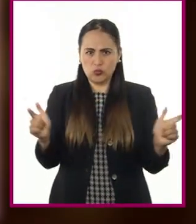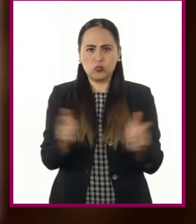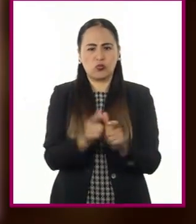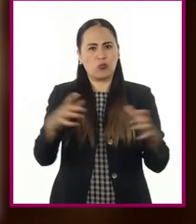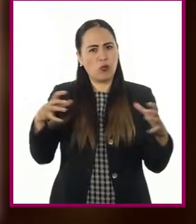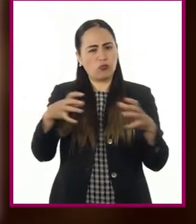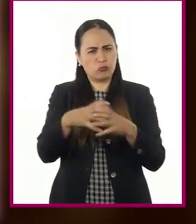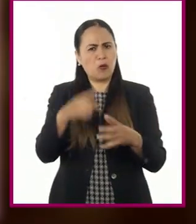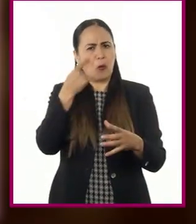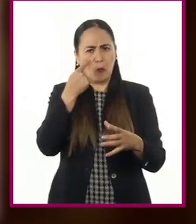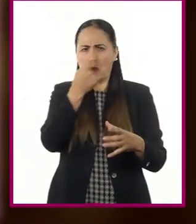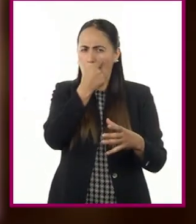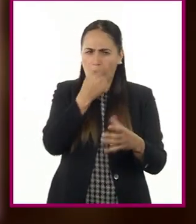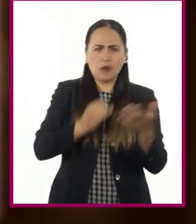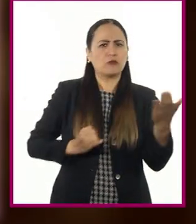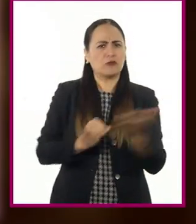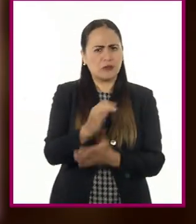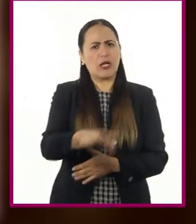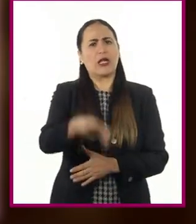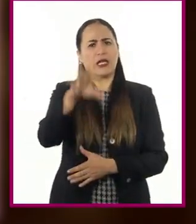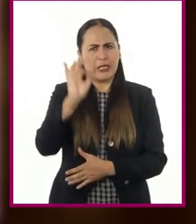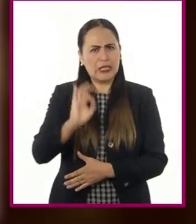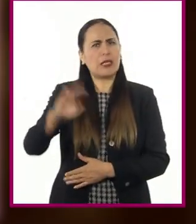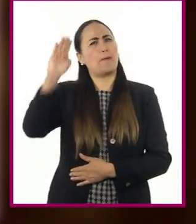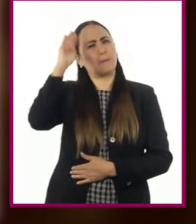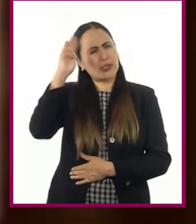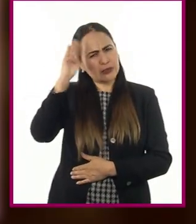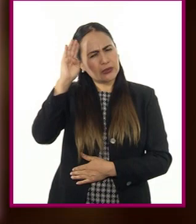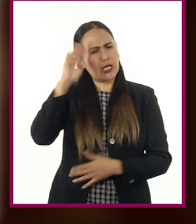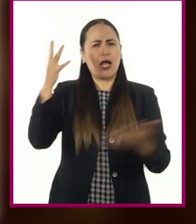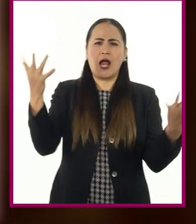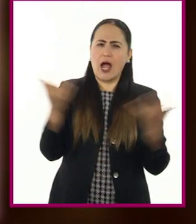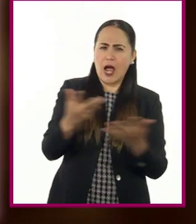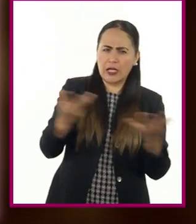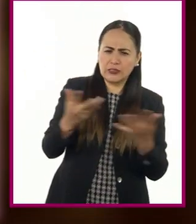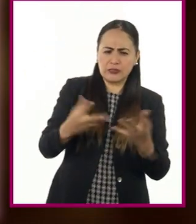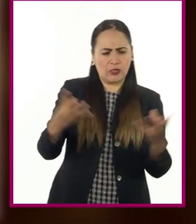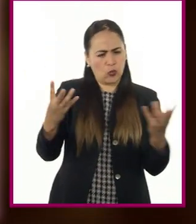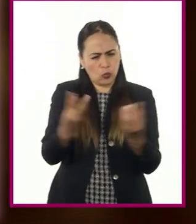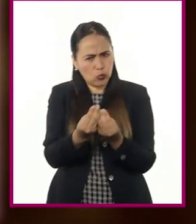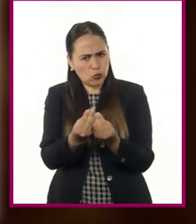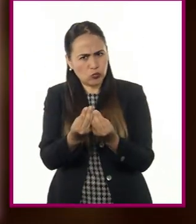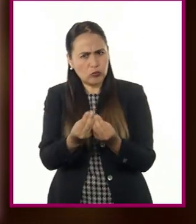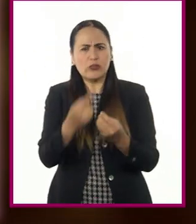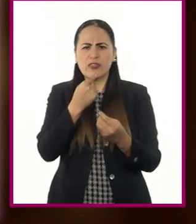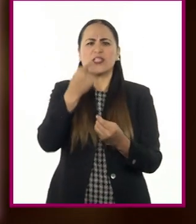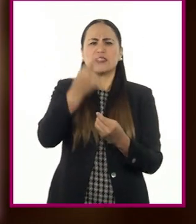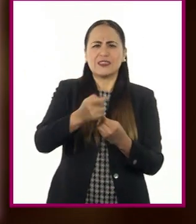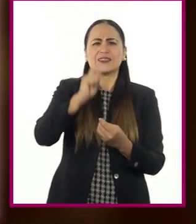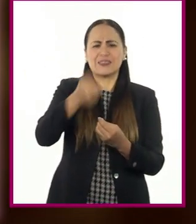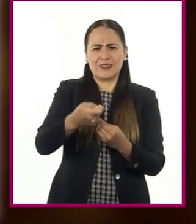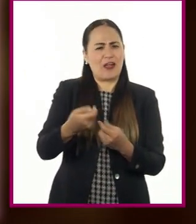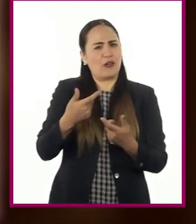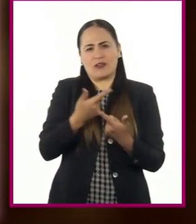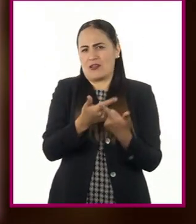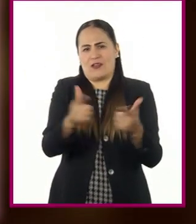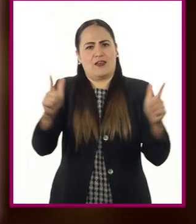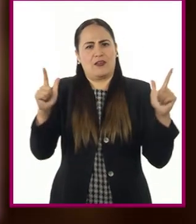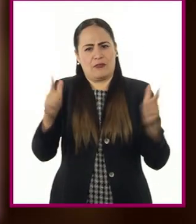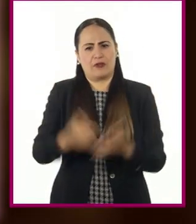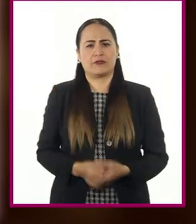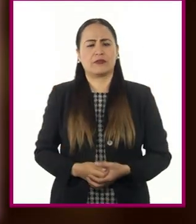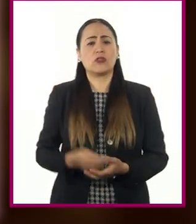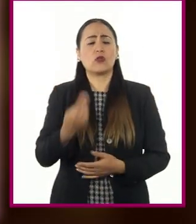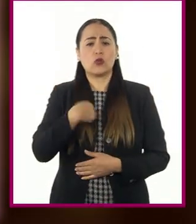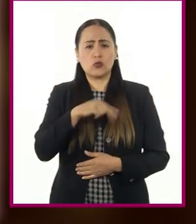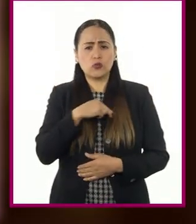posibilidad de elegir y decidir qué pensar, qué hacer, con quién estar y qué decir. Las acciones que realizamos,